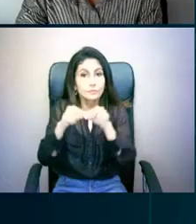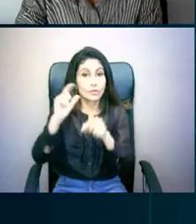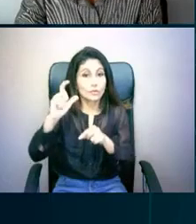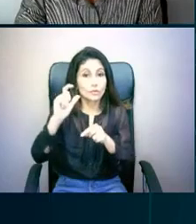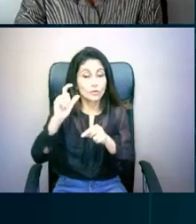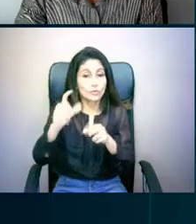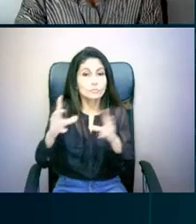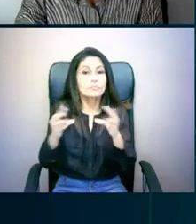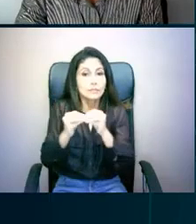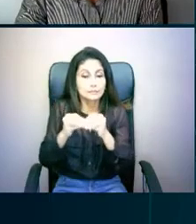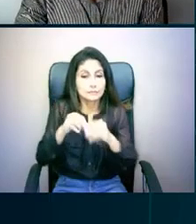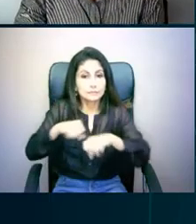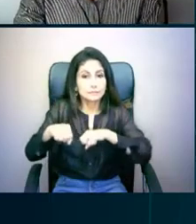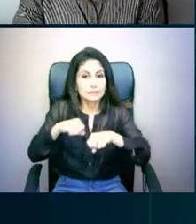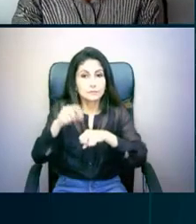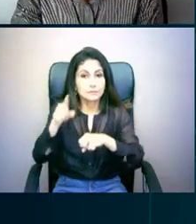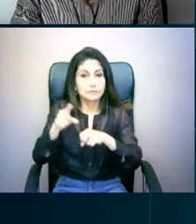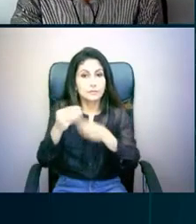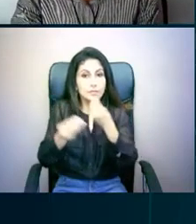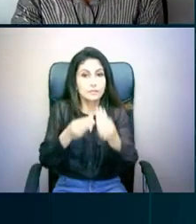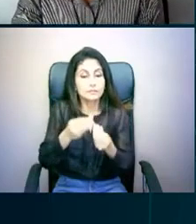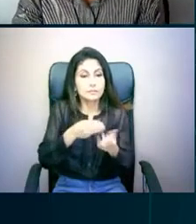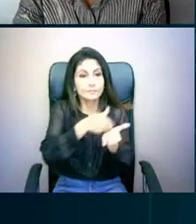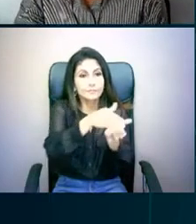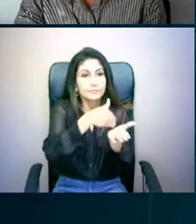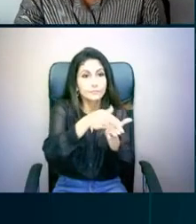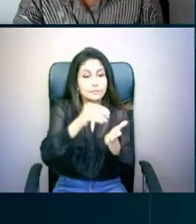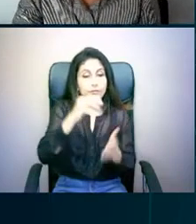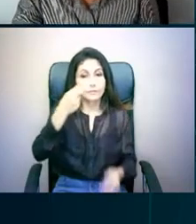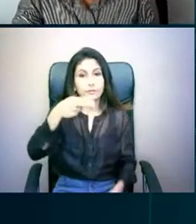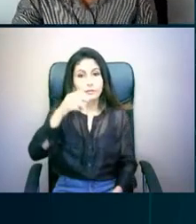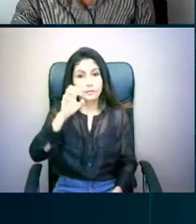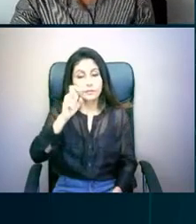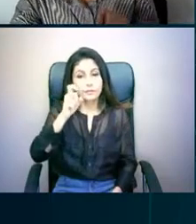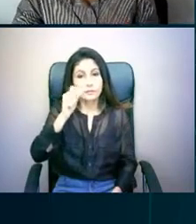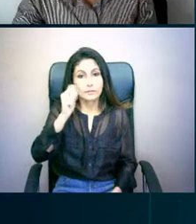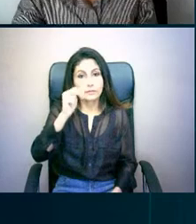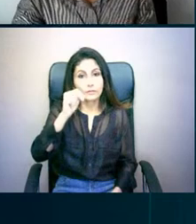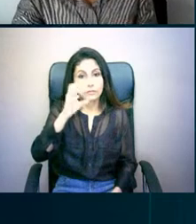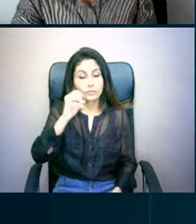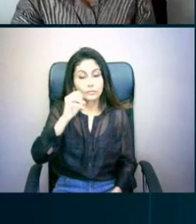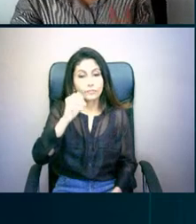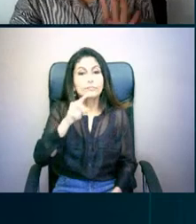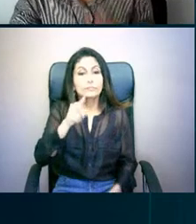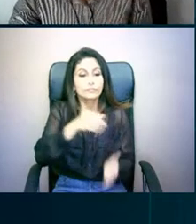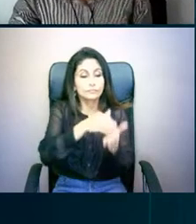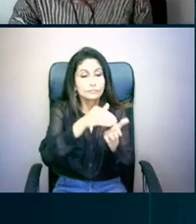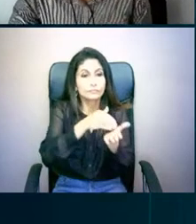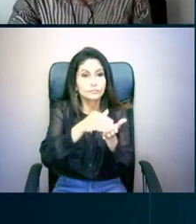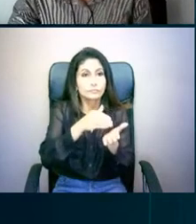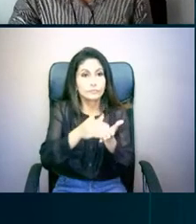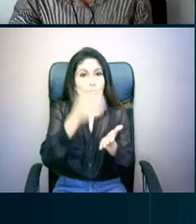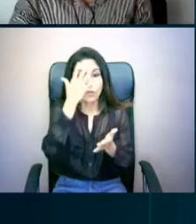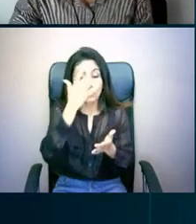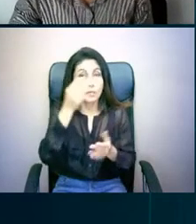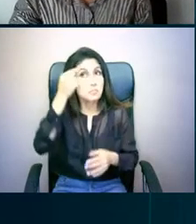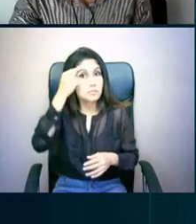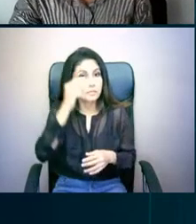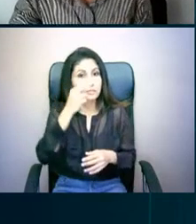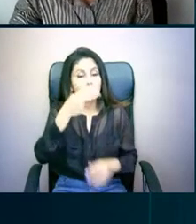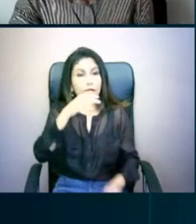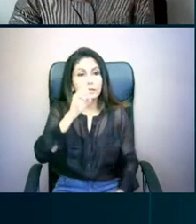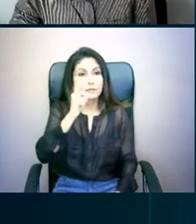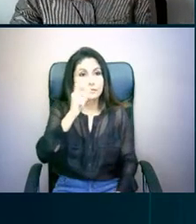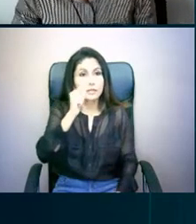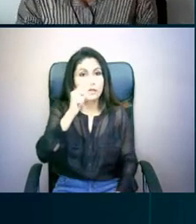unitaria de remoción de un hexano residual. Todo esto se hace bajo la hipótesis de que el hexano es lo que nos está afectando las